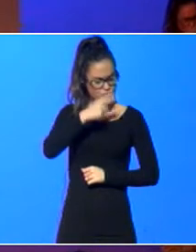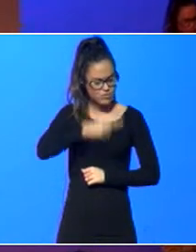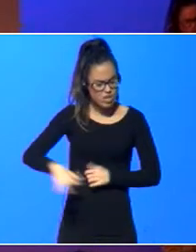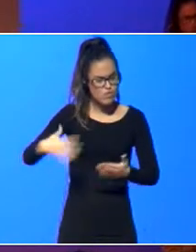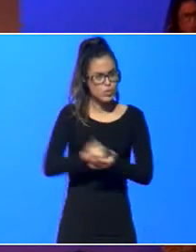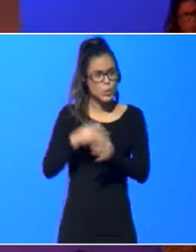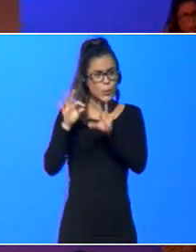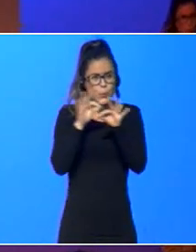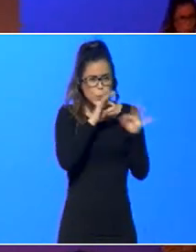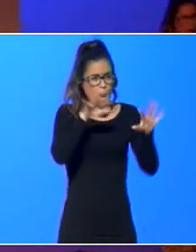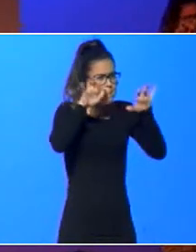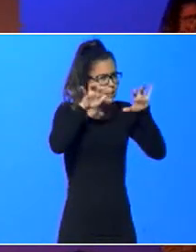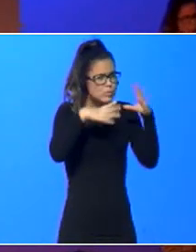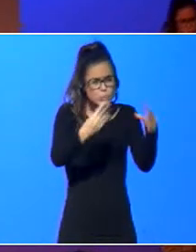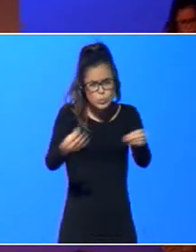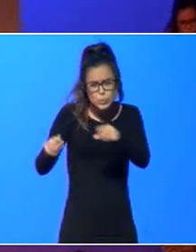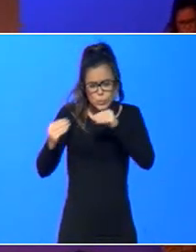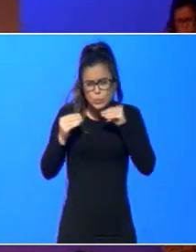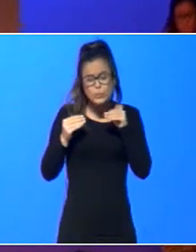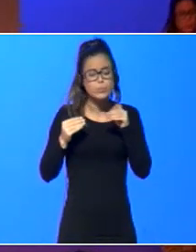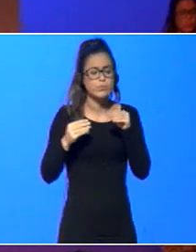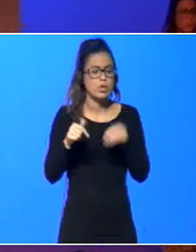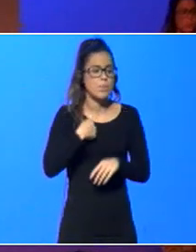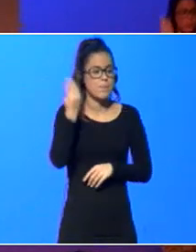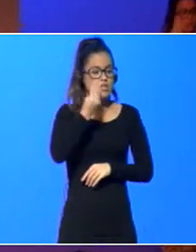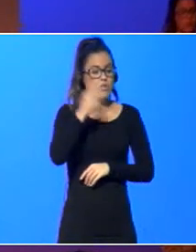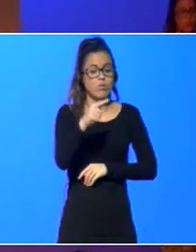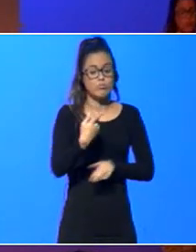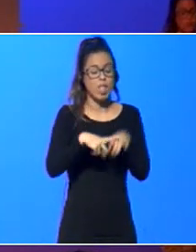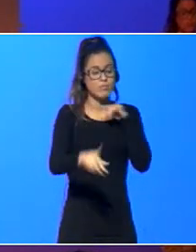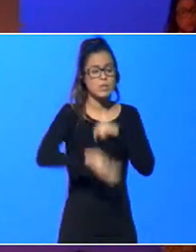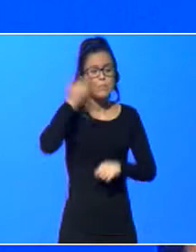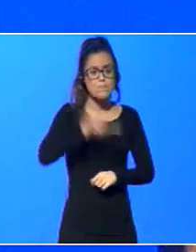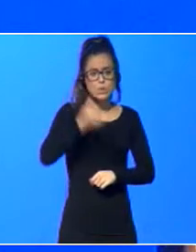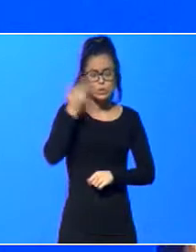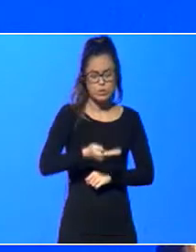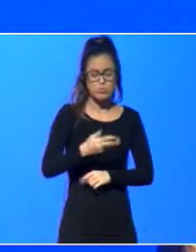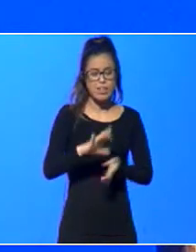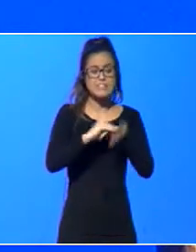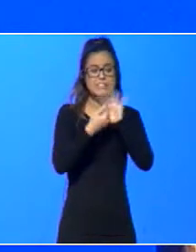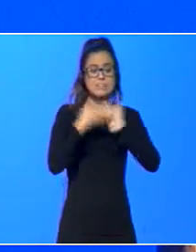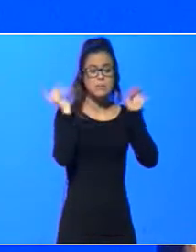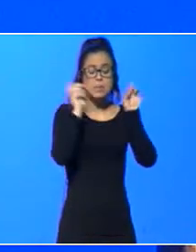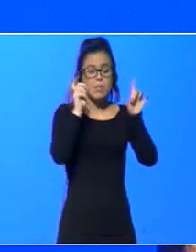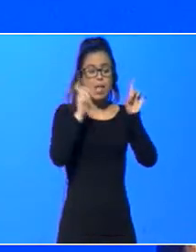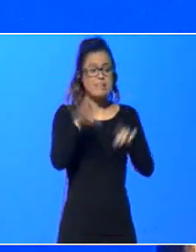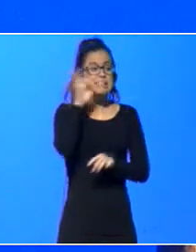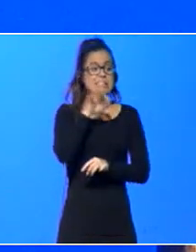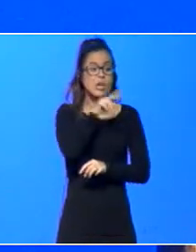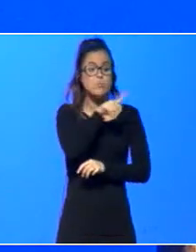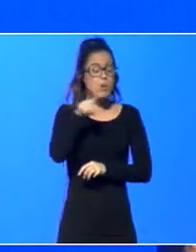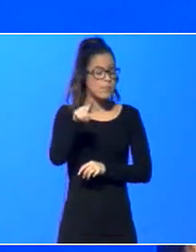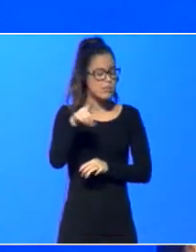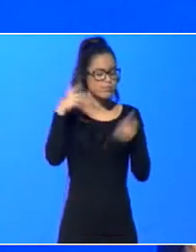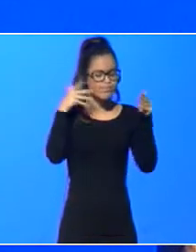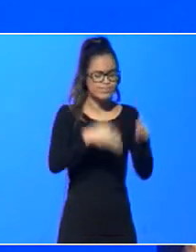aprender mucho. Hay otro elemento que yo creo que es muy importante, y es que el sistema educativo en el siglo XXI está centrado